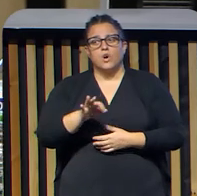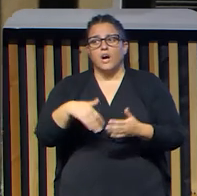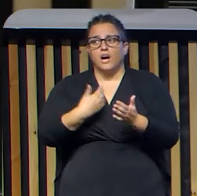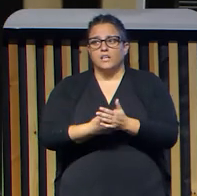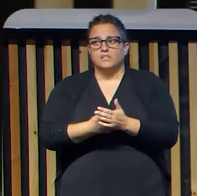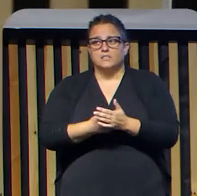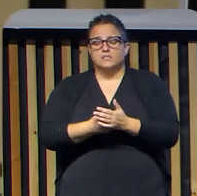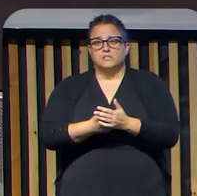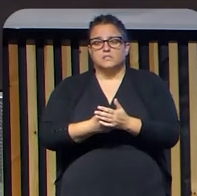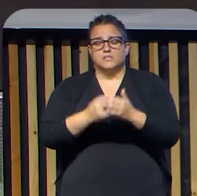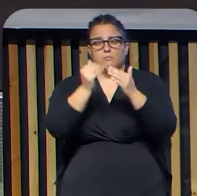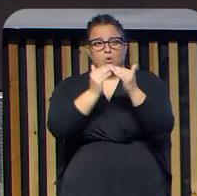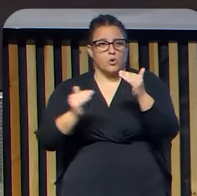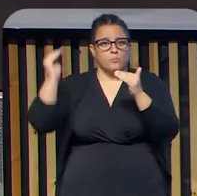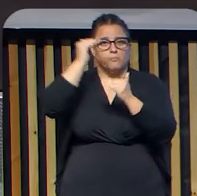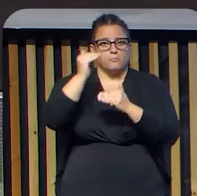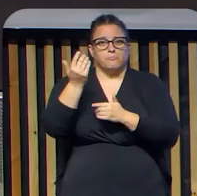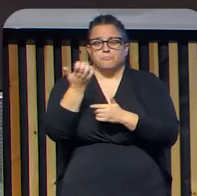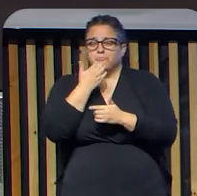bien bien